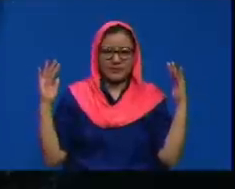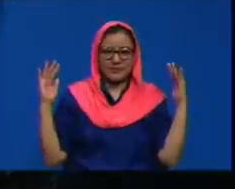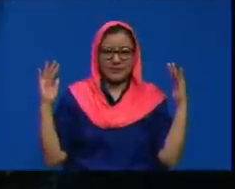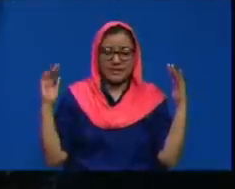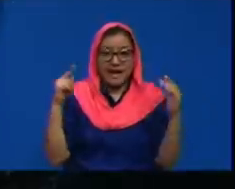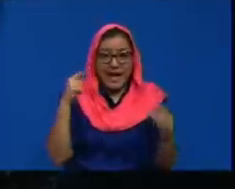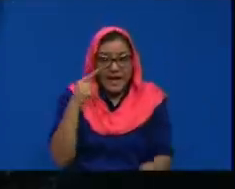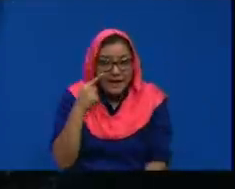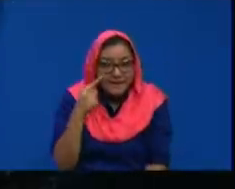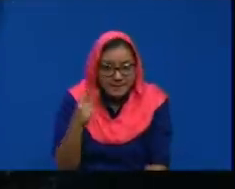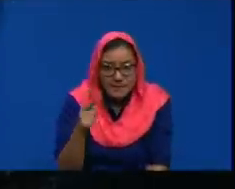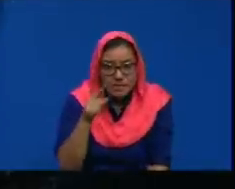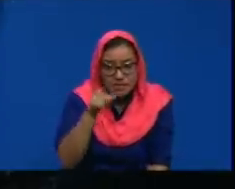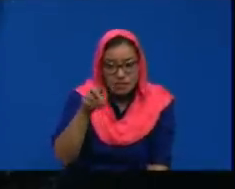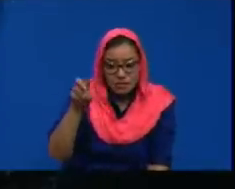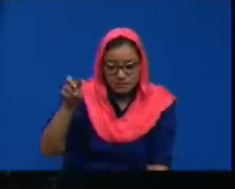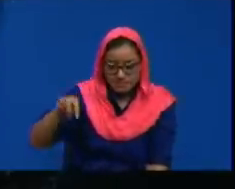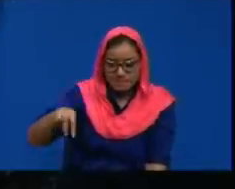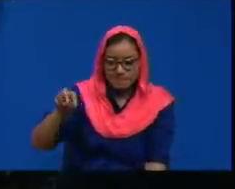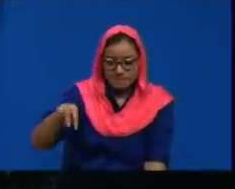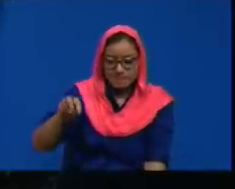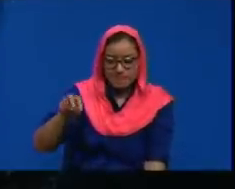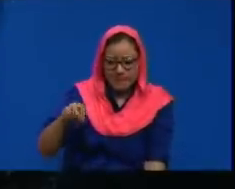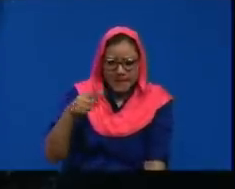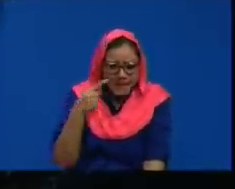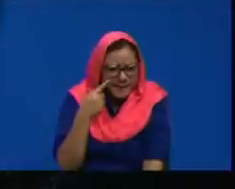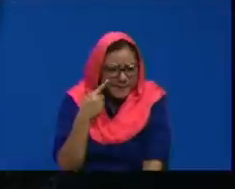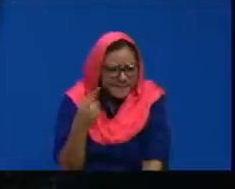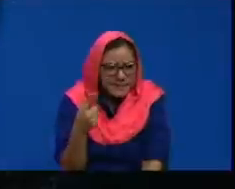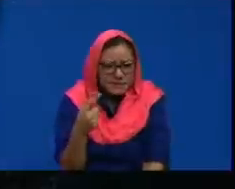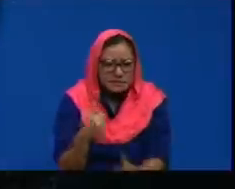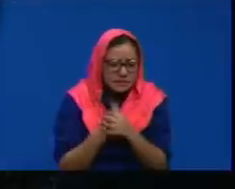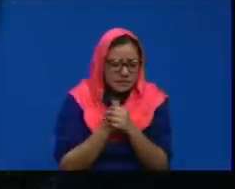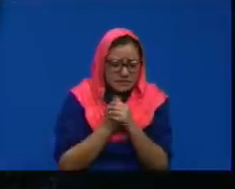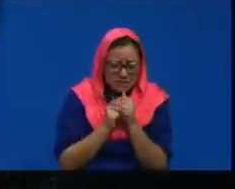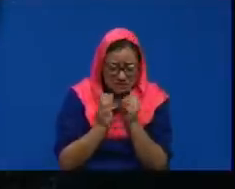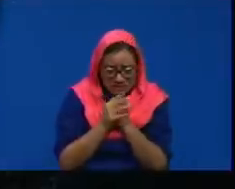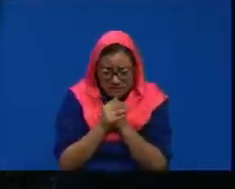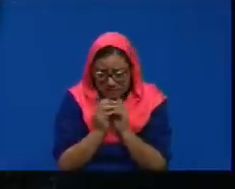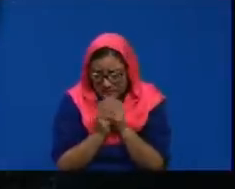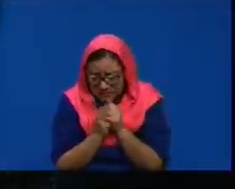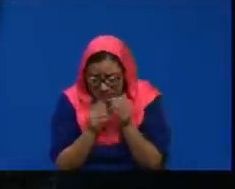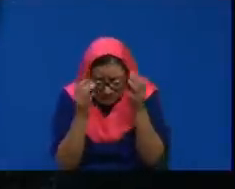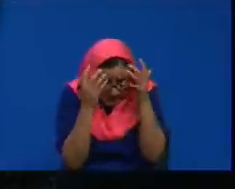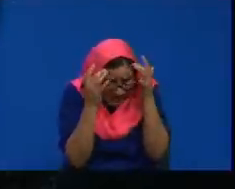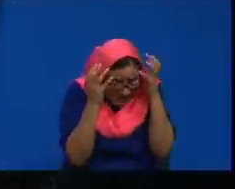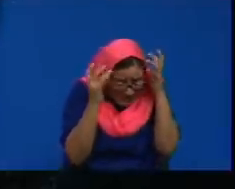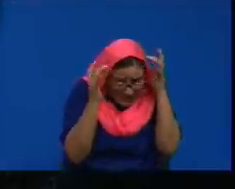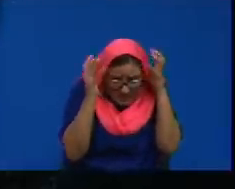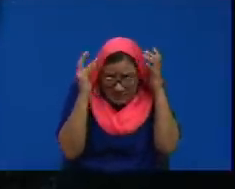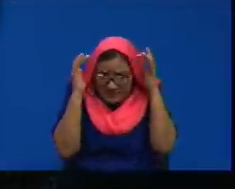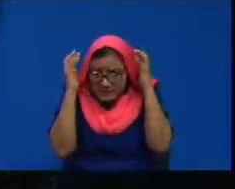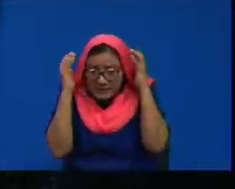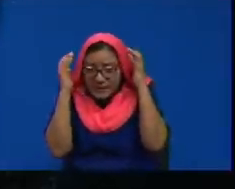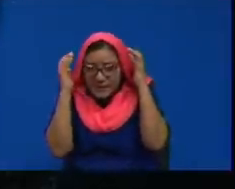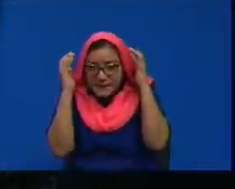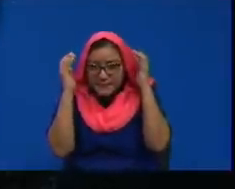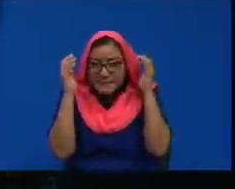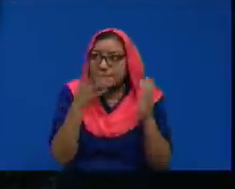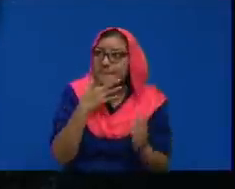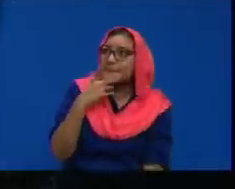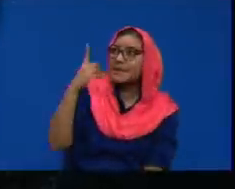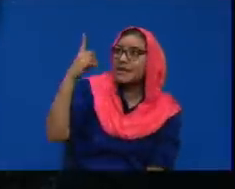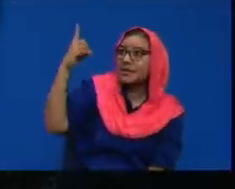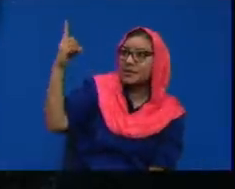Yo he visto tu necesidad, he visto tu angustia, dice el Señor. Pero yo